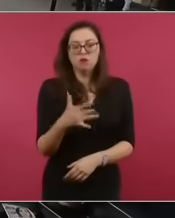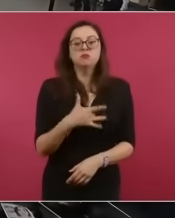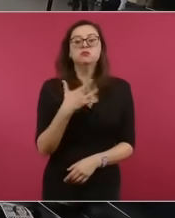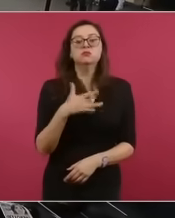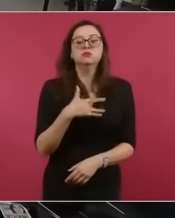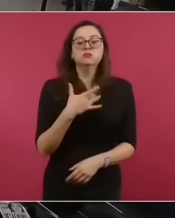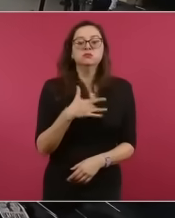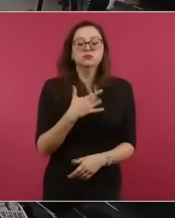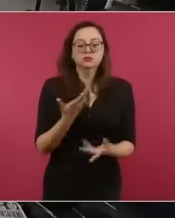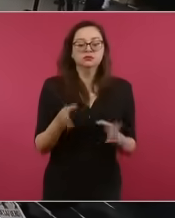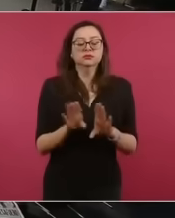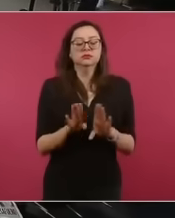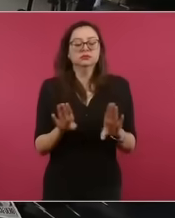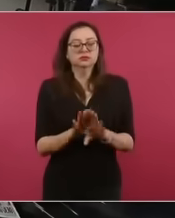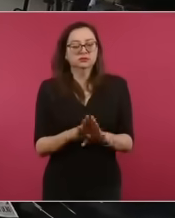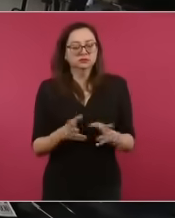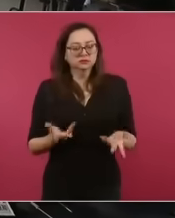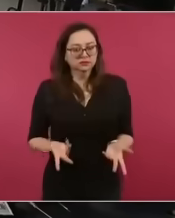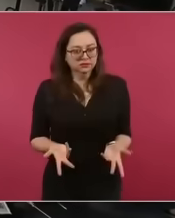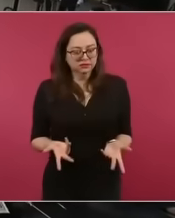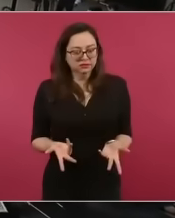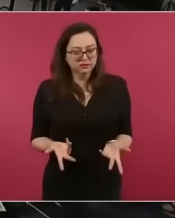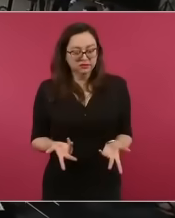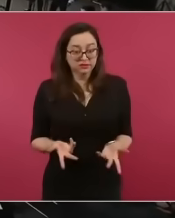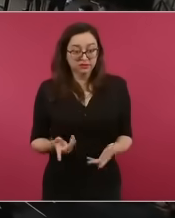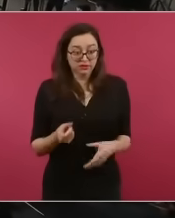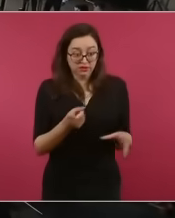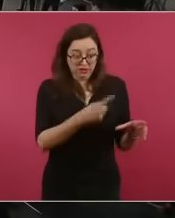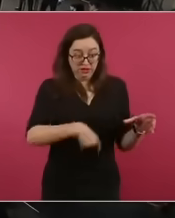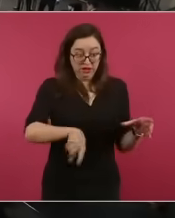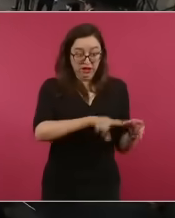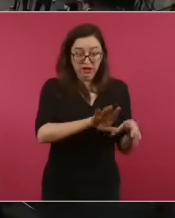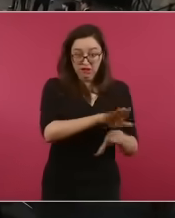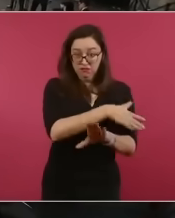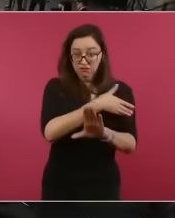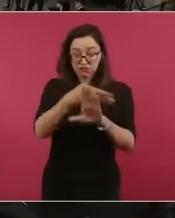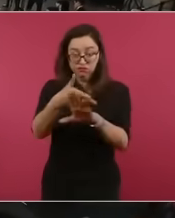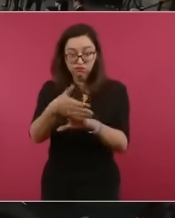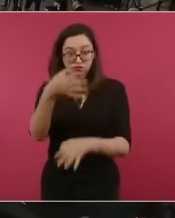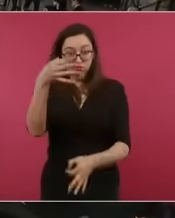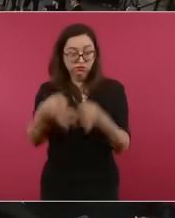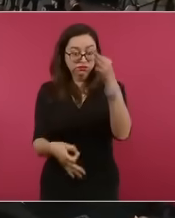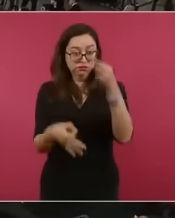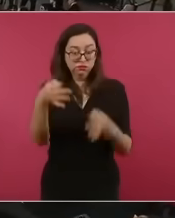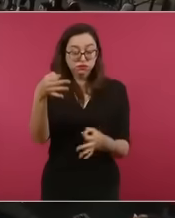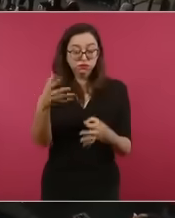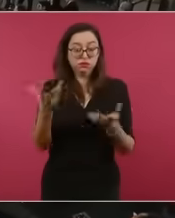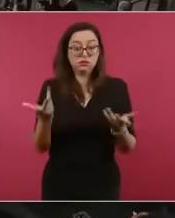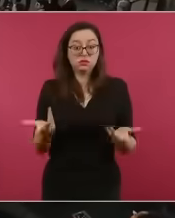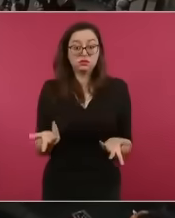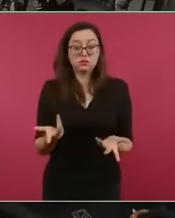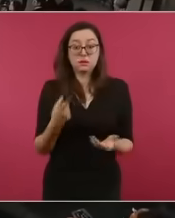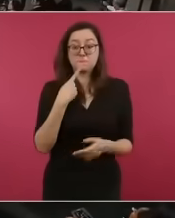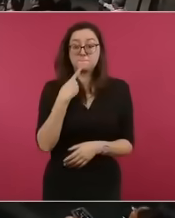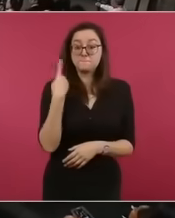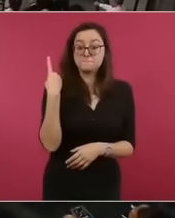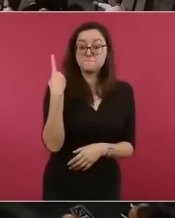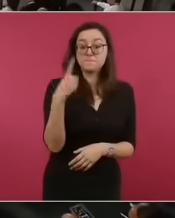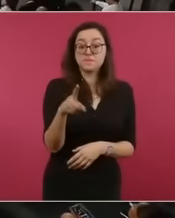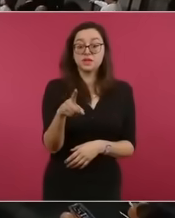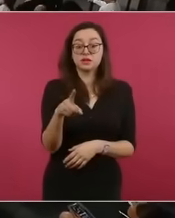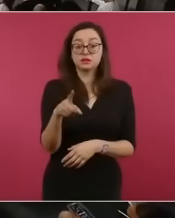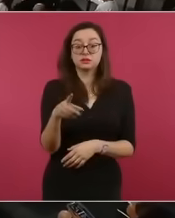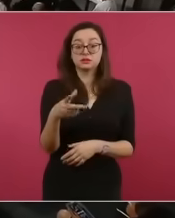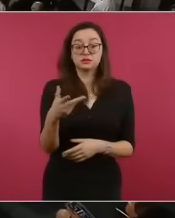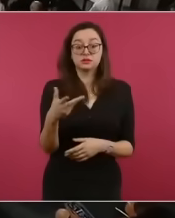términos jurídicos con usted si este tipo de actos pues llegan a constituir denuncias penales en su contra cuando